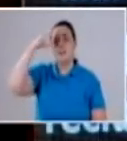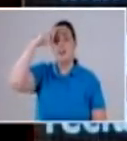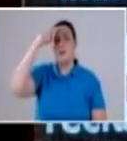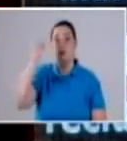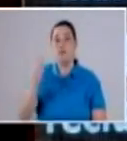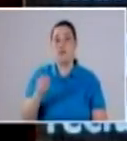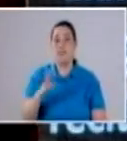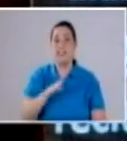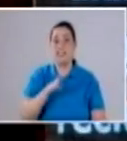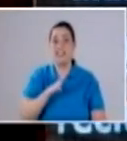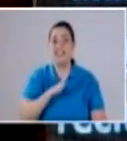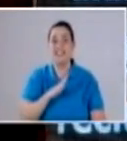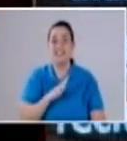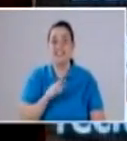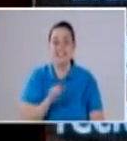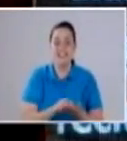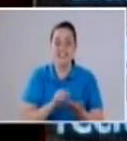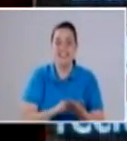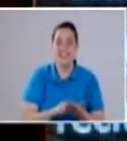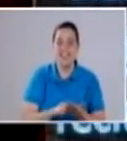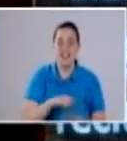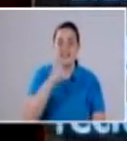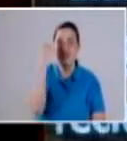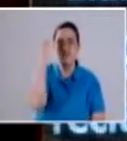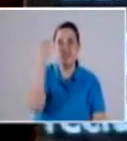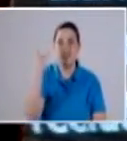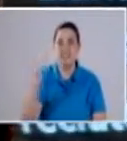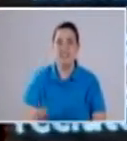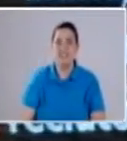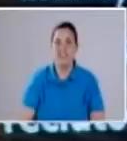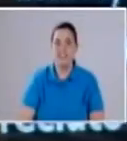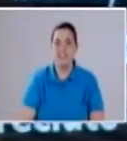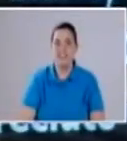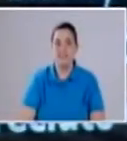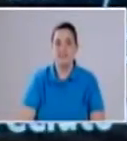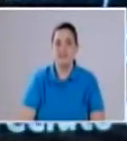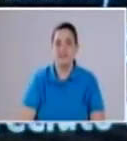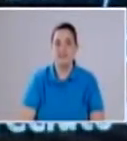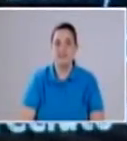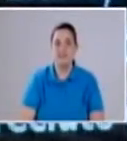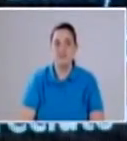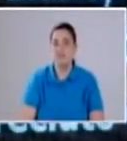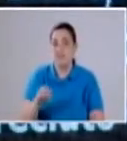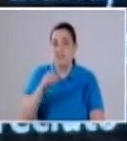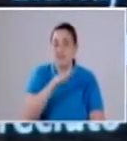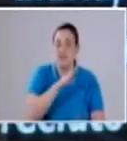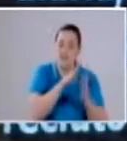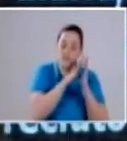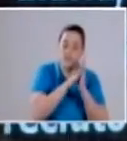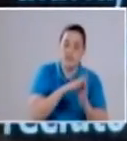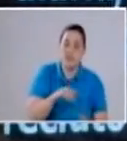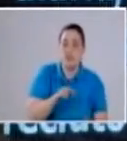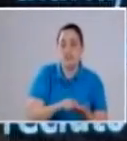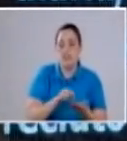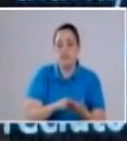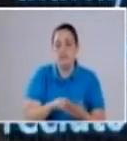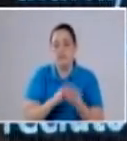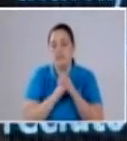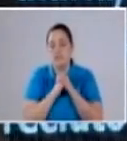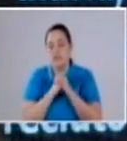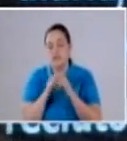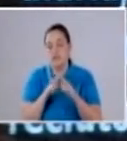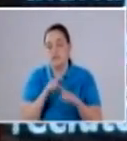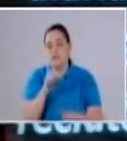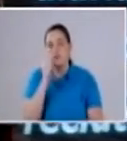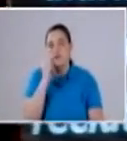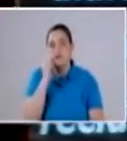la pupila así bien dilatada y toda. Y entonces, hay horas por mí, yo sí, sí voy a orar, sí,